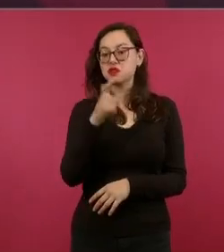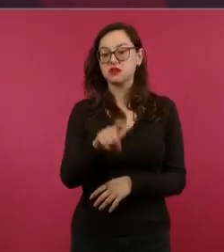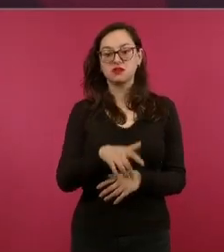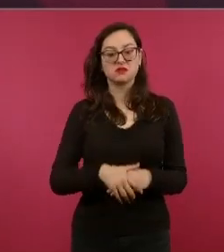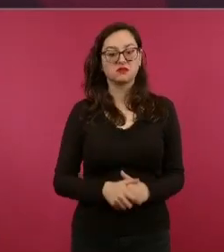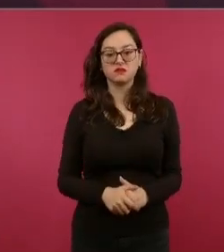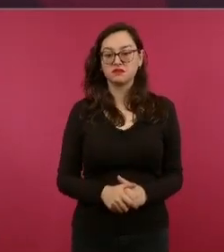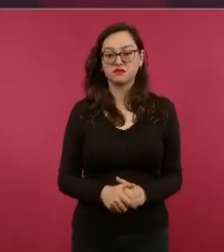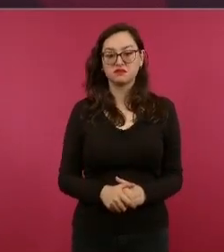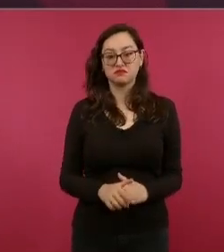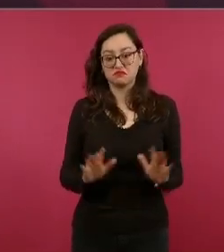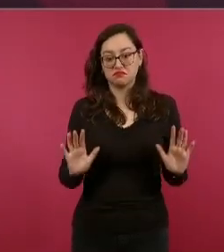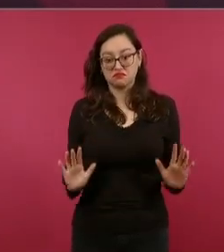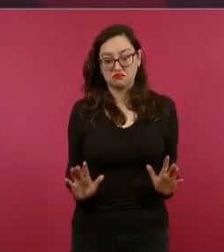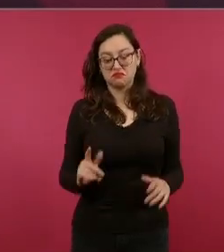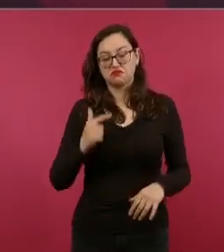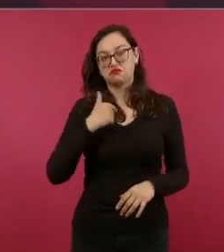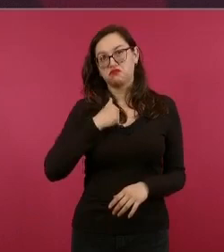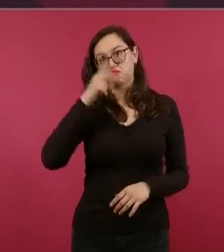ya para entonces